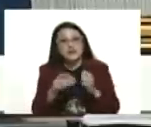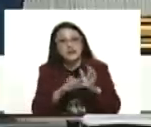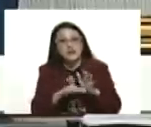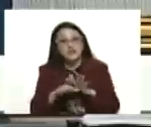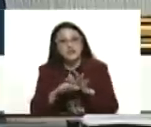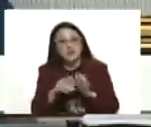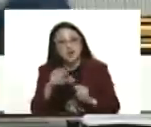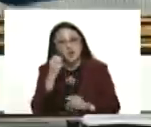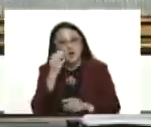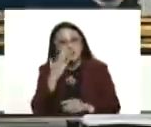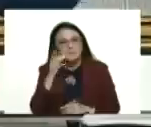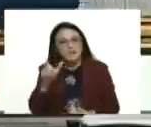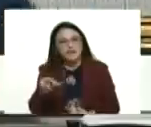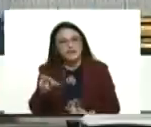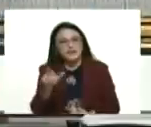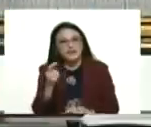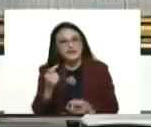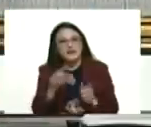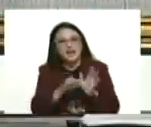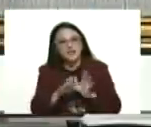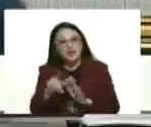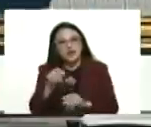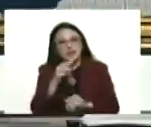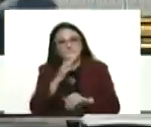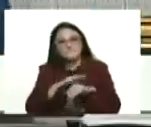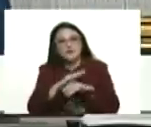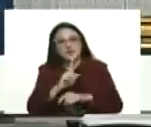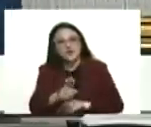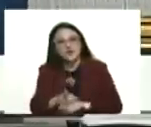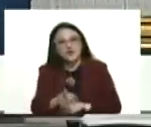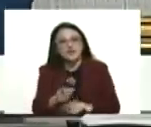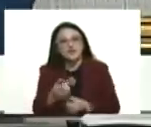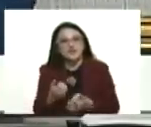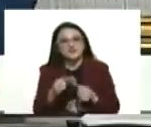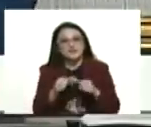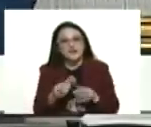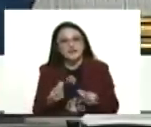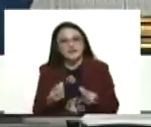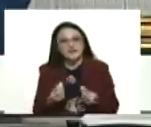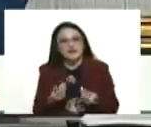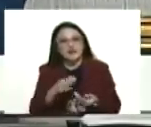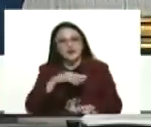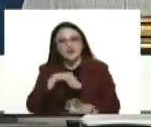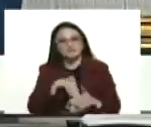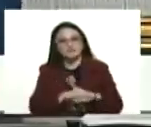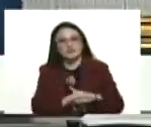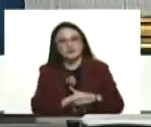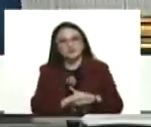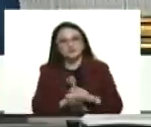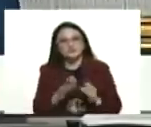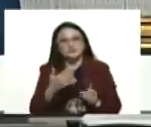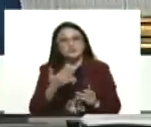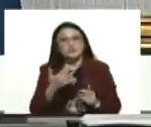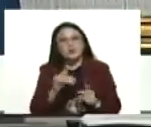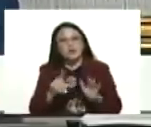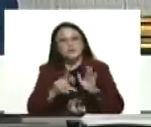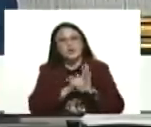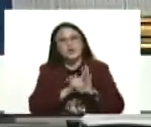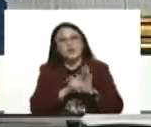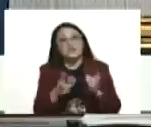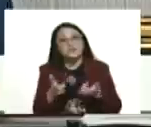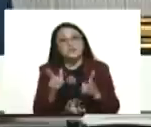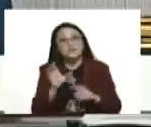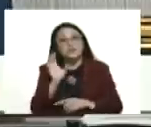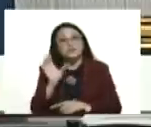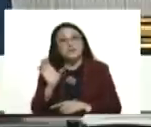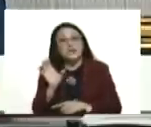del compadre, ni la ladrona perdonada, se hubieran quedado con esos recursos, con esos reales. Porque hay una ley que permite que el